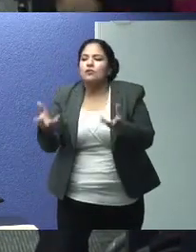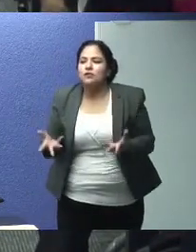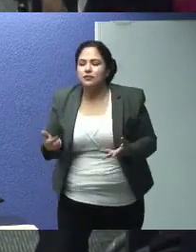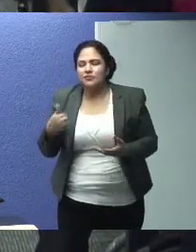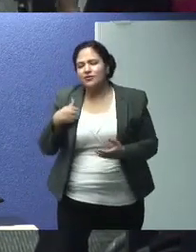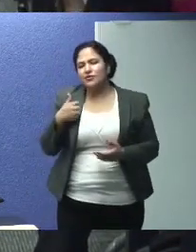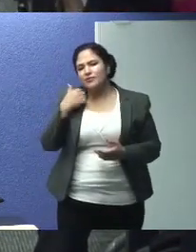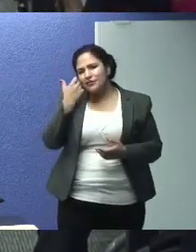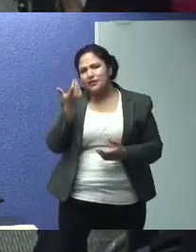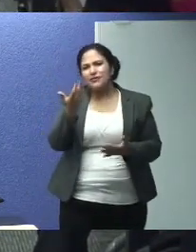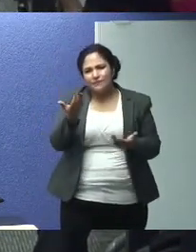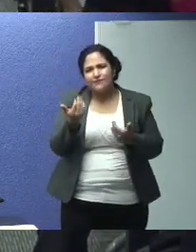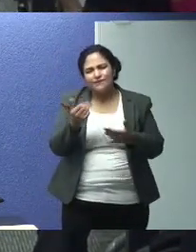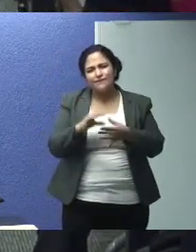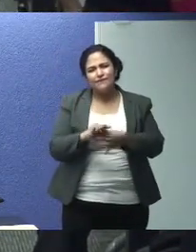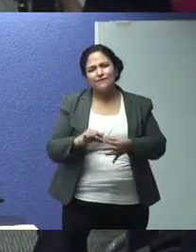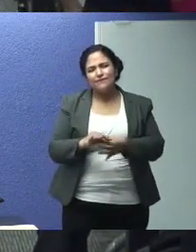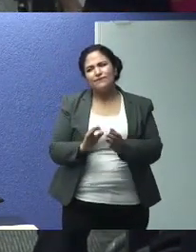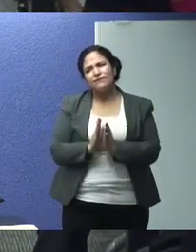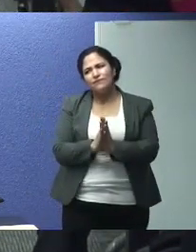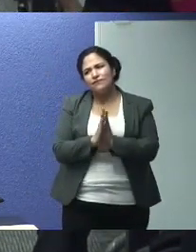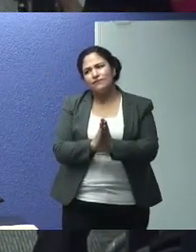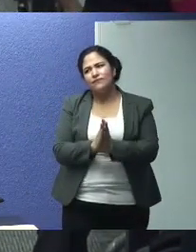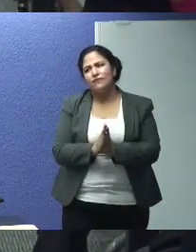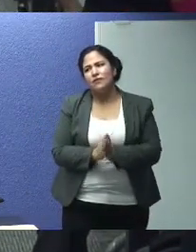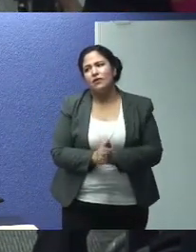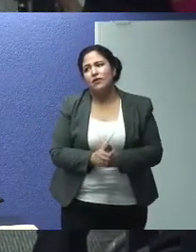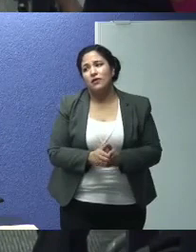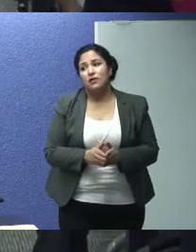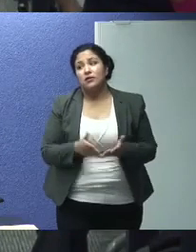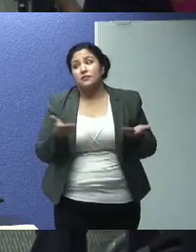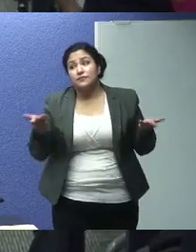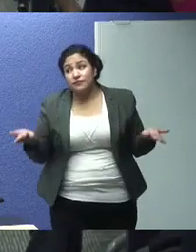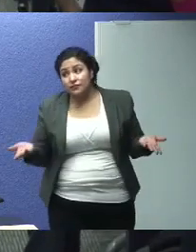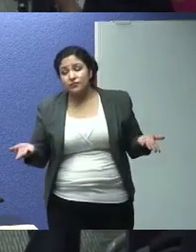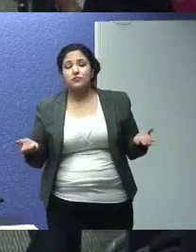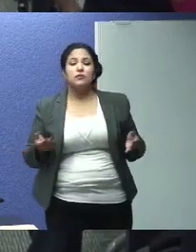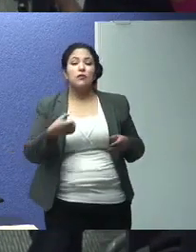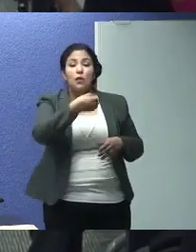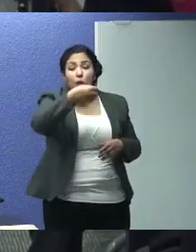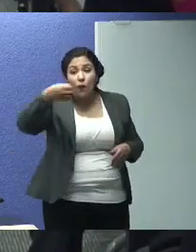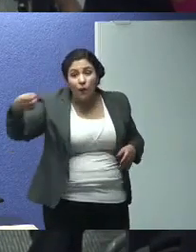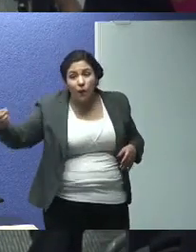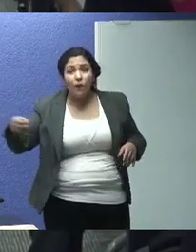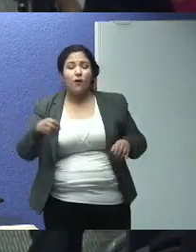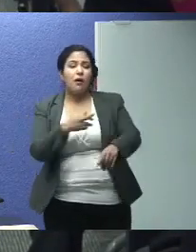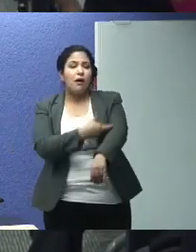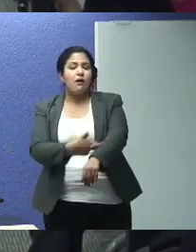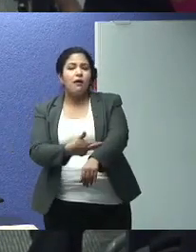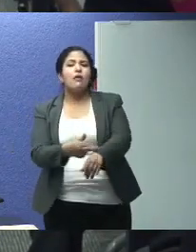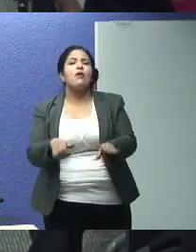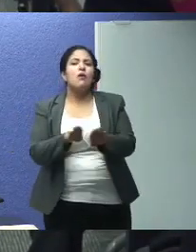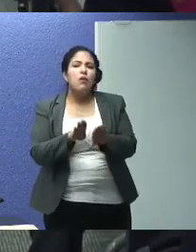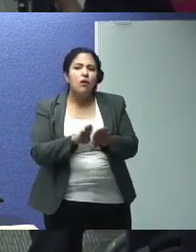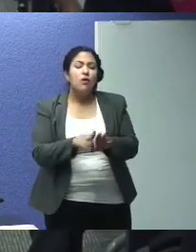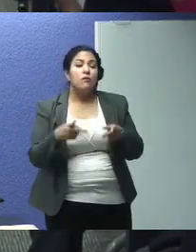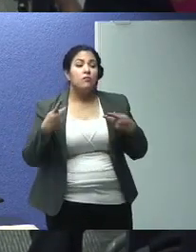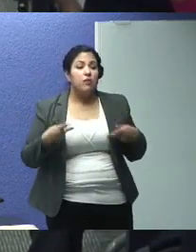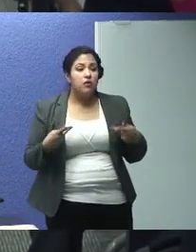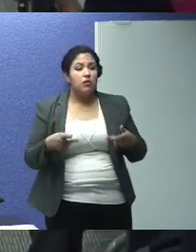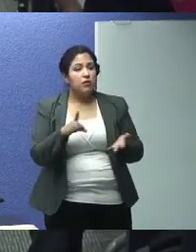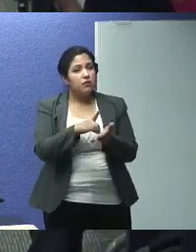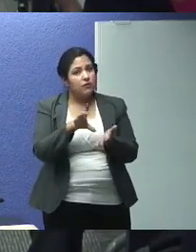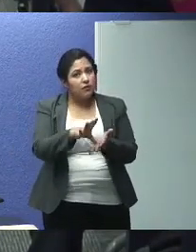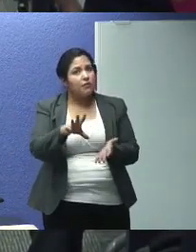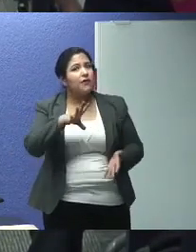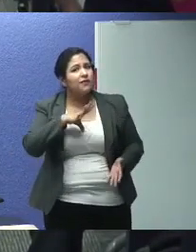parte, lo que puedan decirme de la organización, de la lucha, de los movimientos que hay de personas con